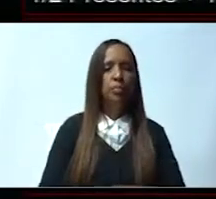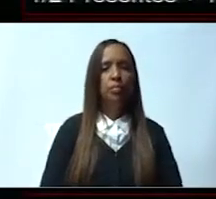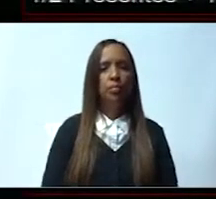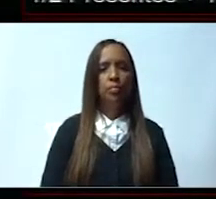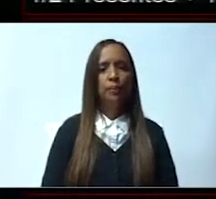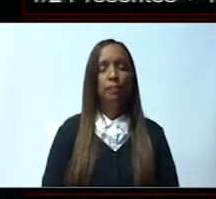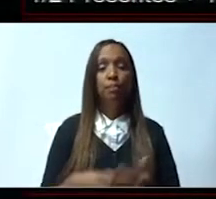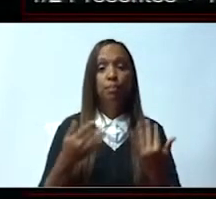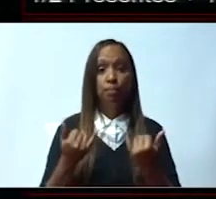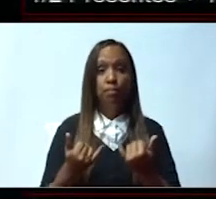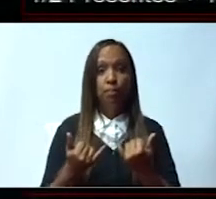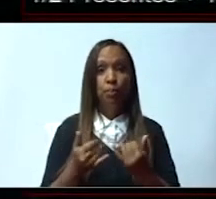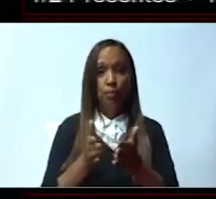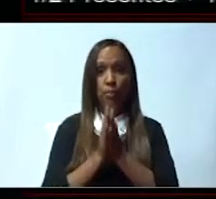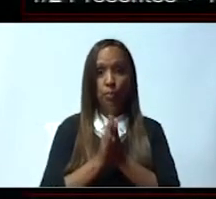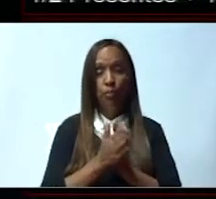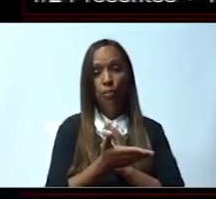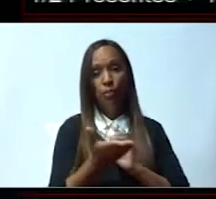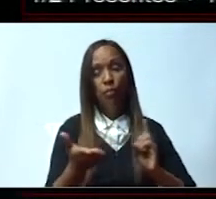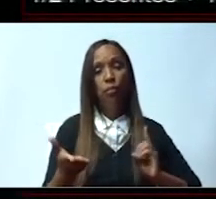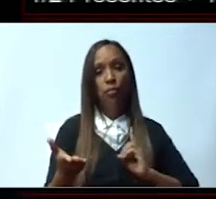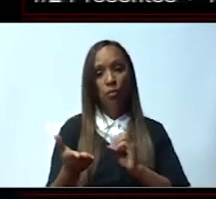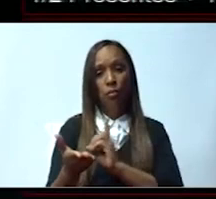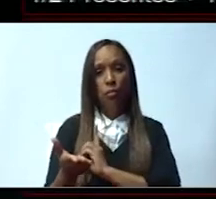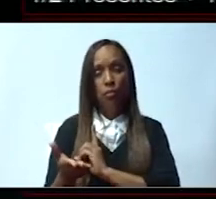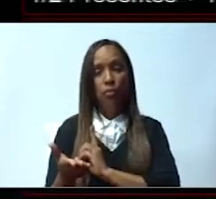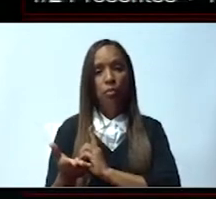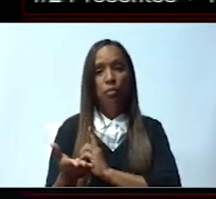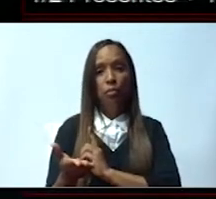estamos votando. Ya lleva